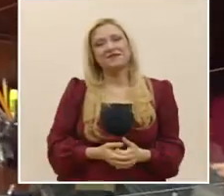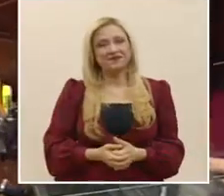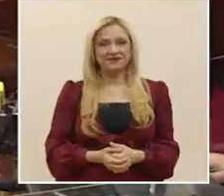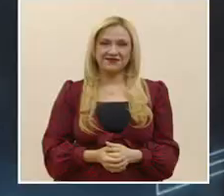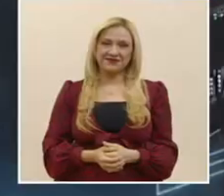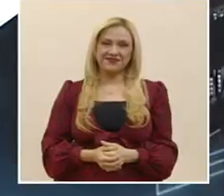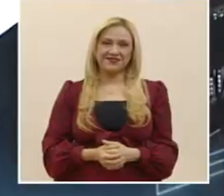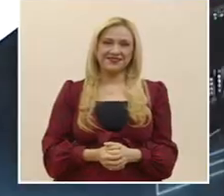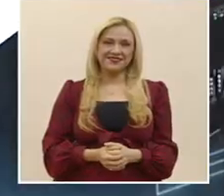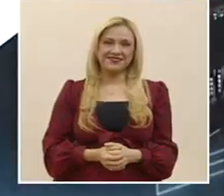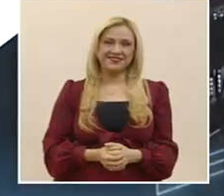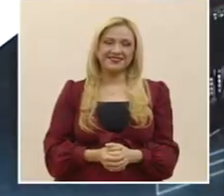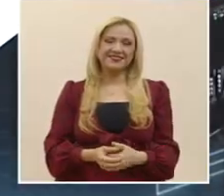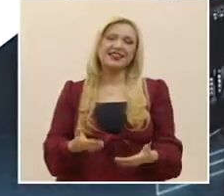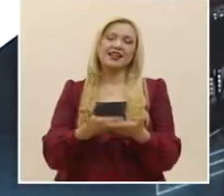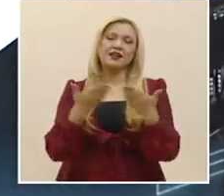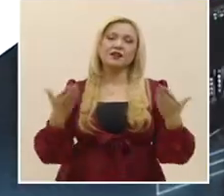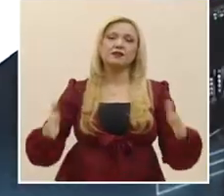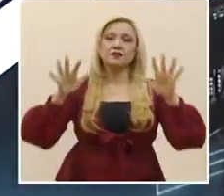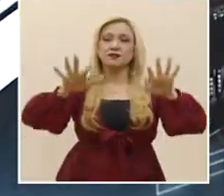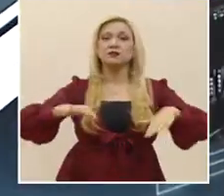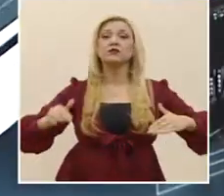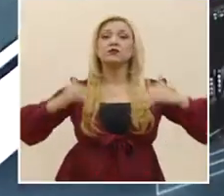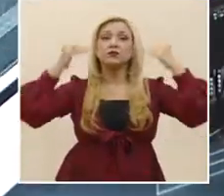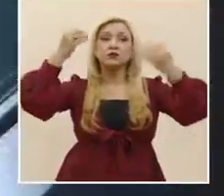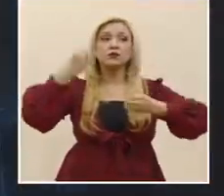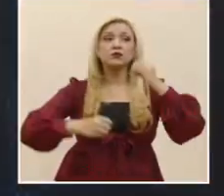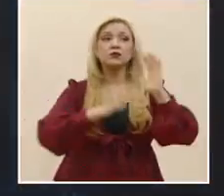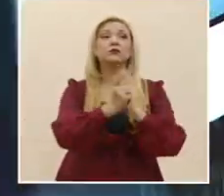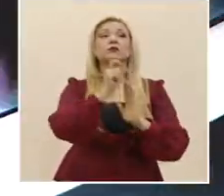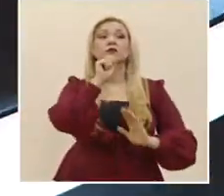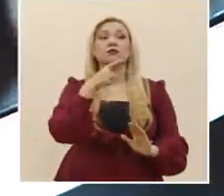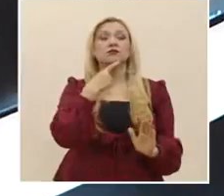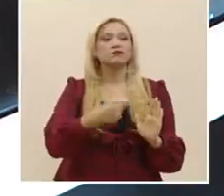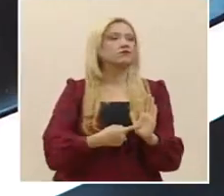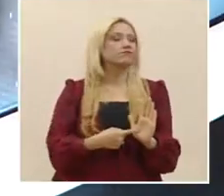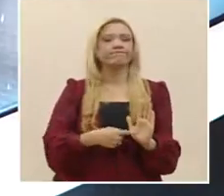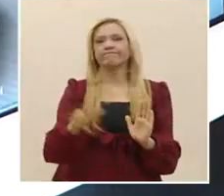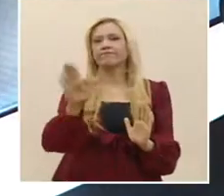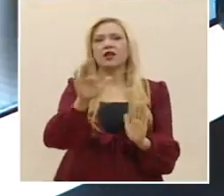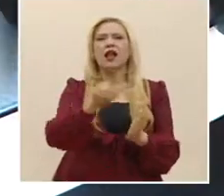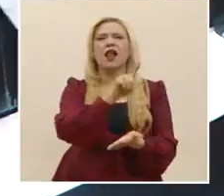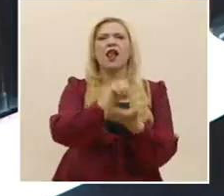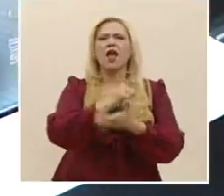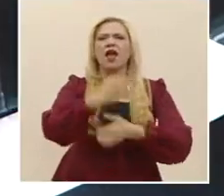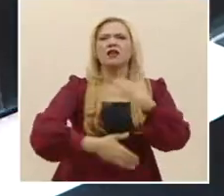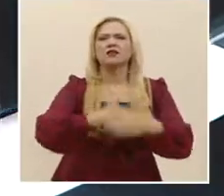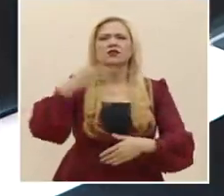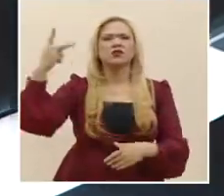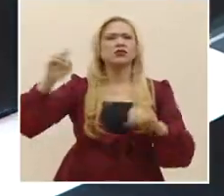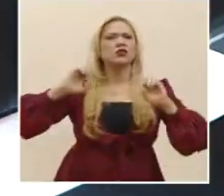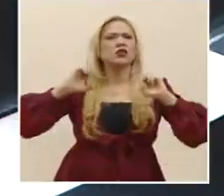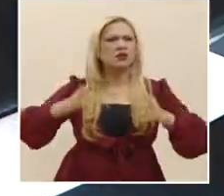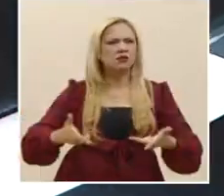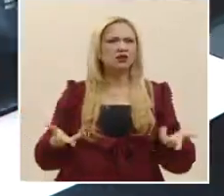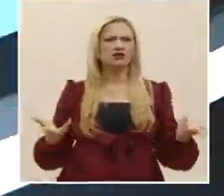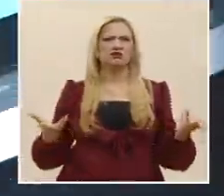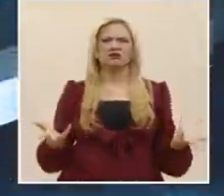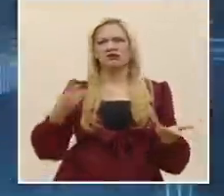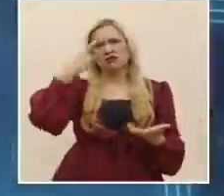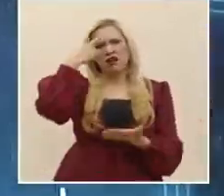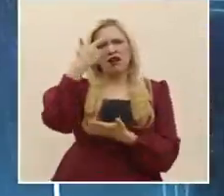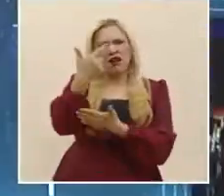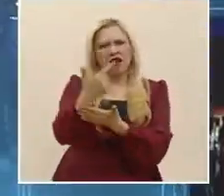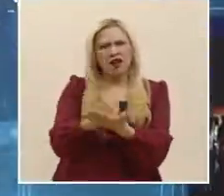Peña. Y el Pleno de la Suprema Corte también declaró inválido que la Ley de Archivos de Chiapas creara un registro estatal